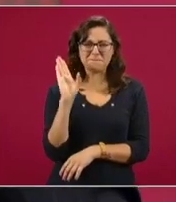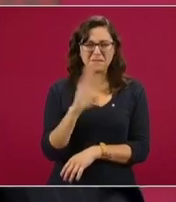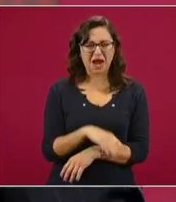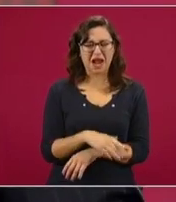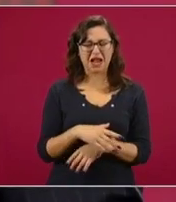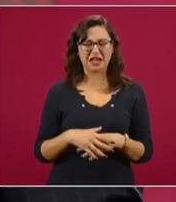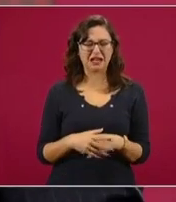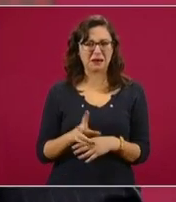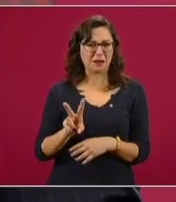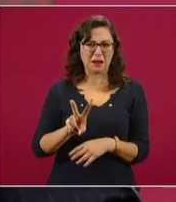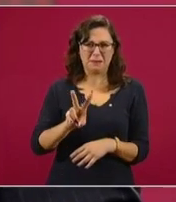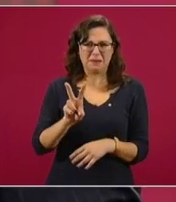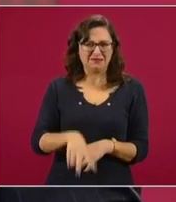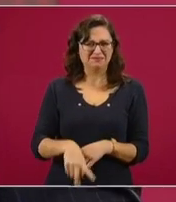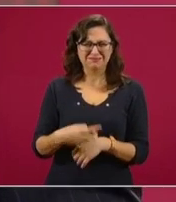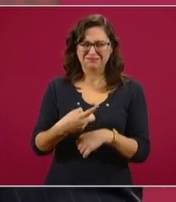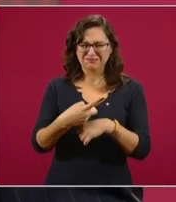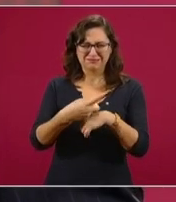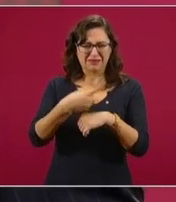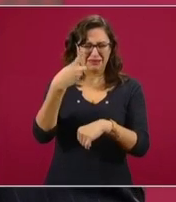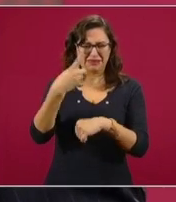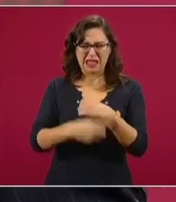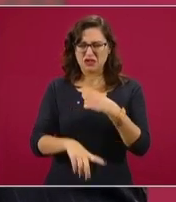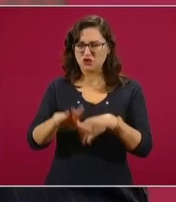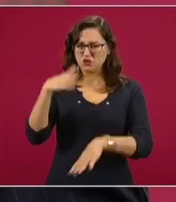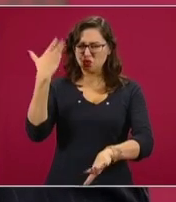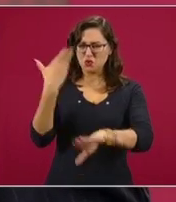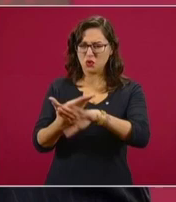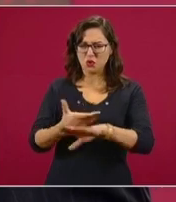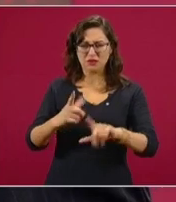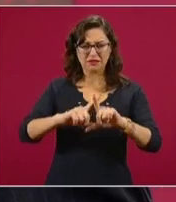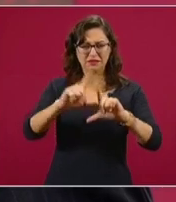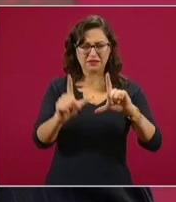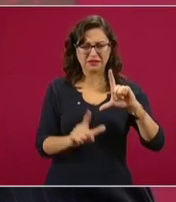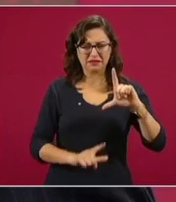y causando causó tanto daño al país